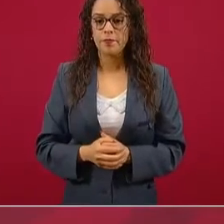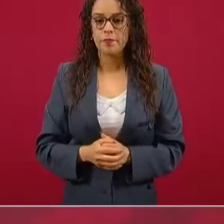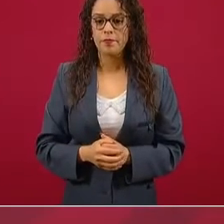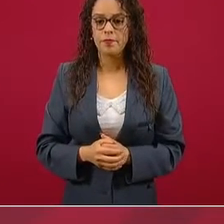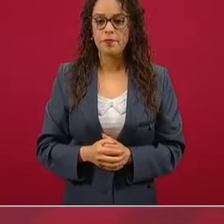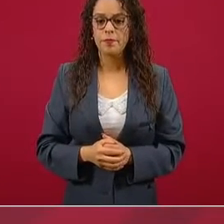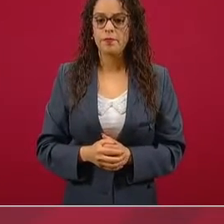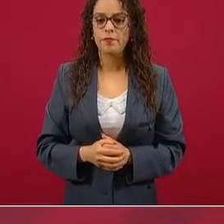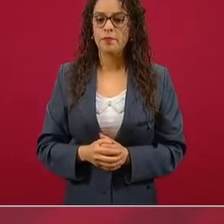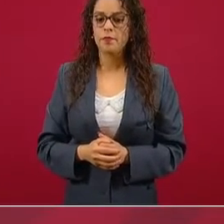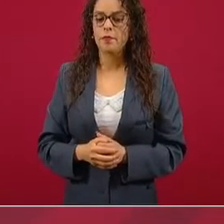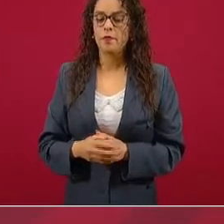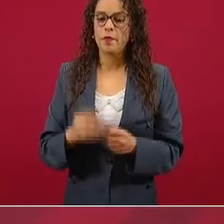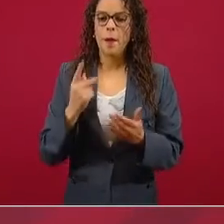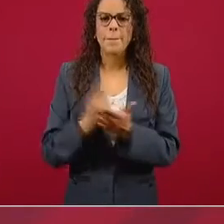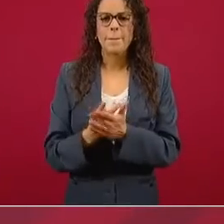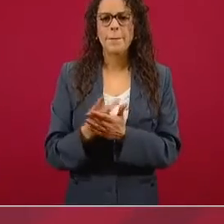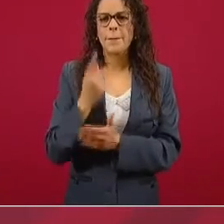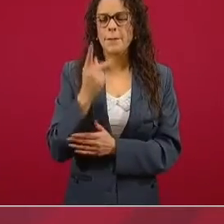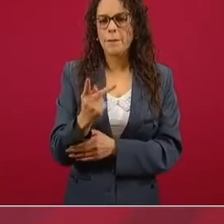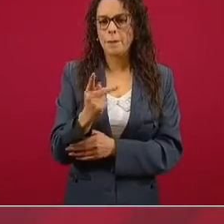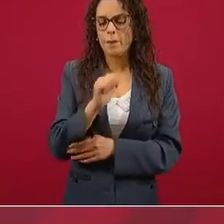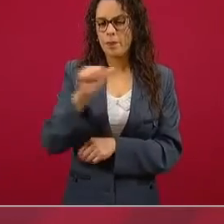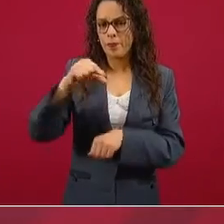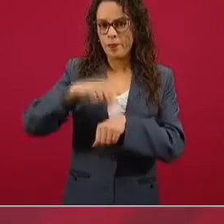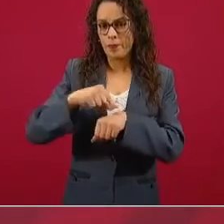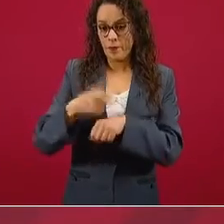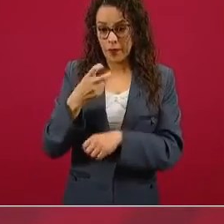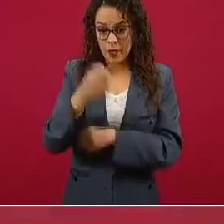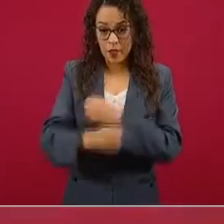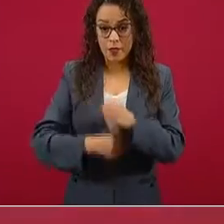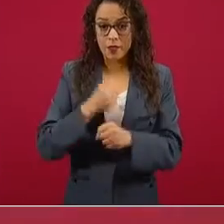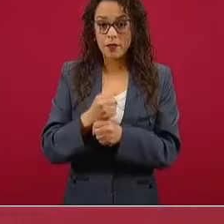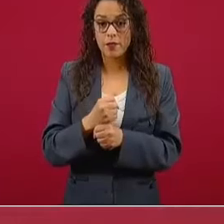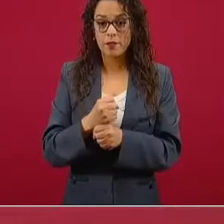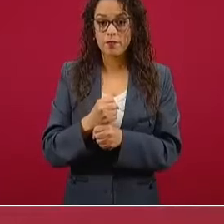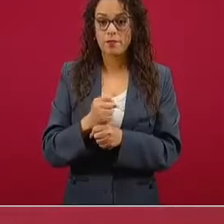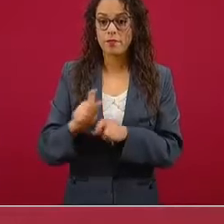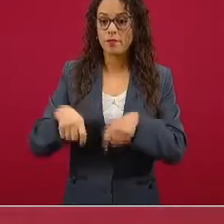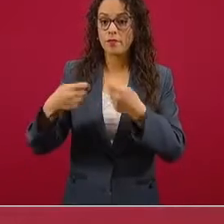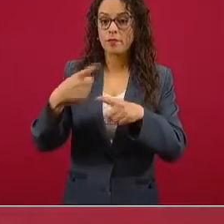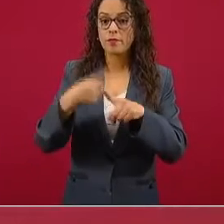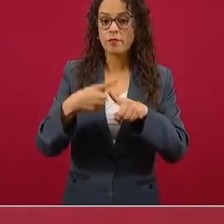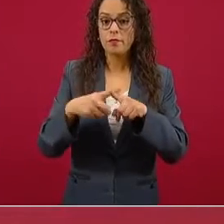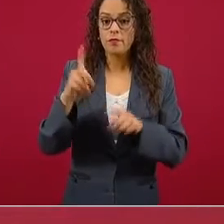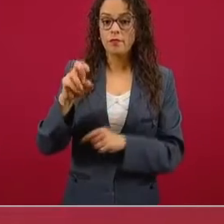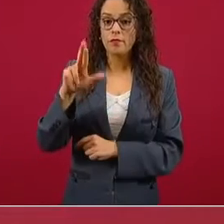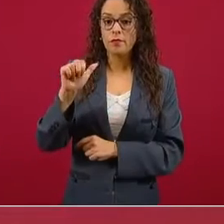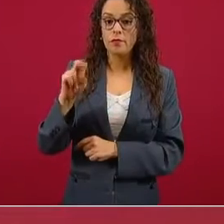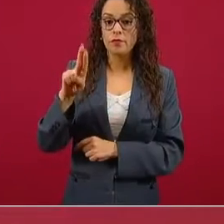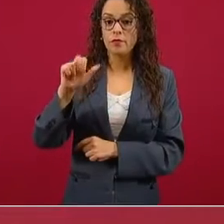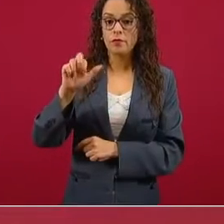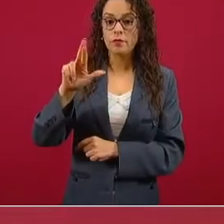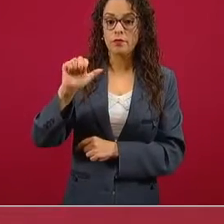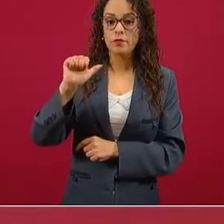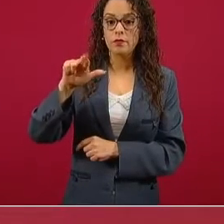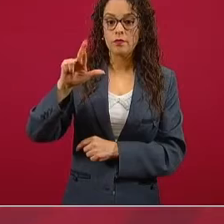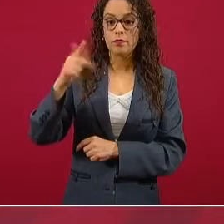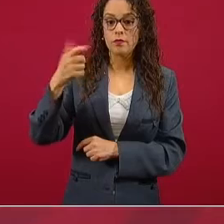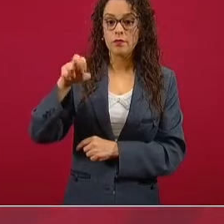El premio al mérito médico de este año será entregado a la doctora ahora Argentina, Eraso Valle